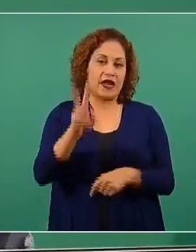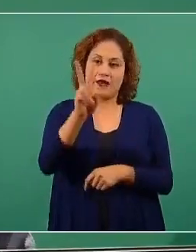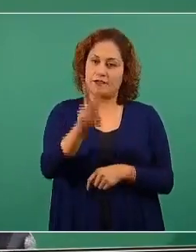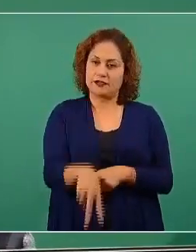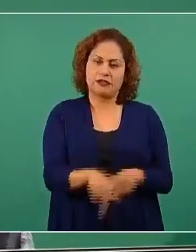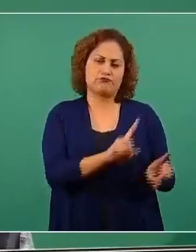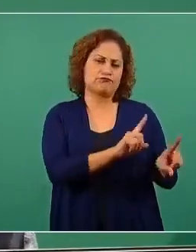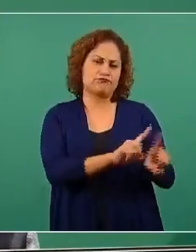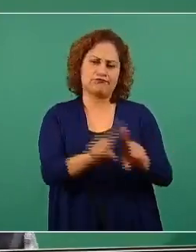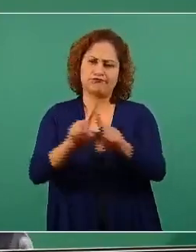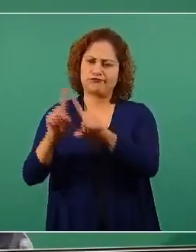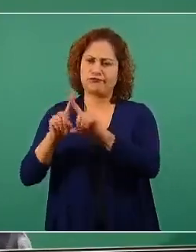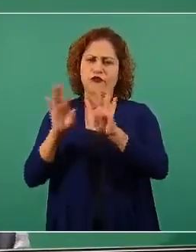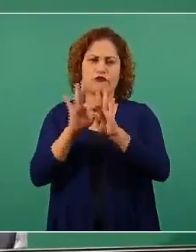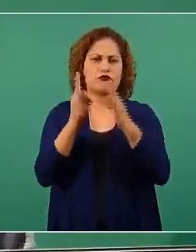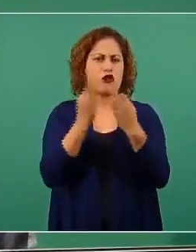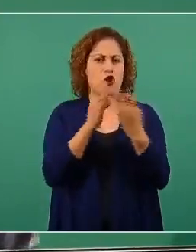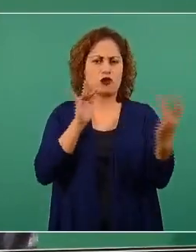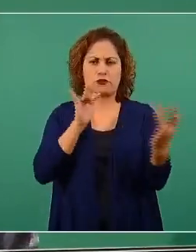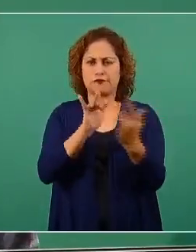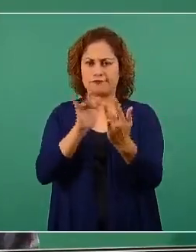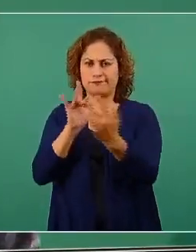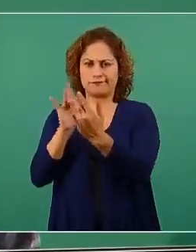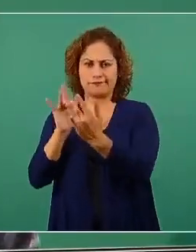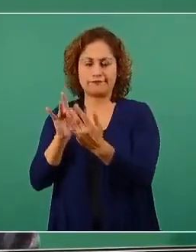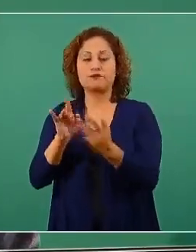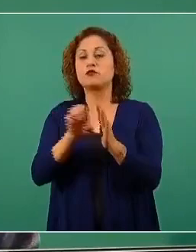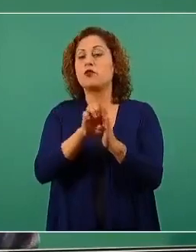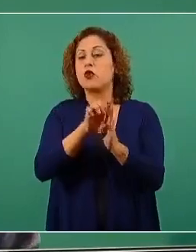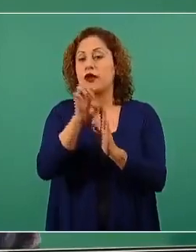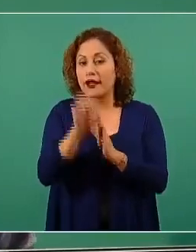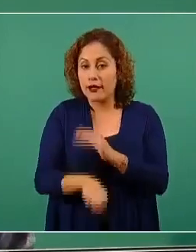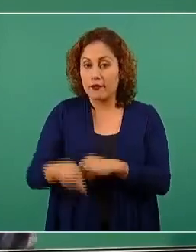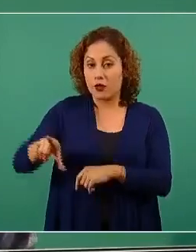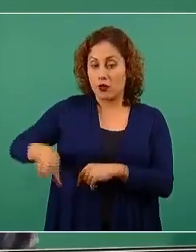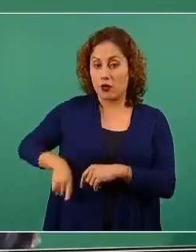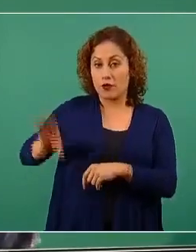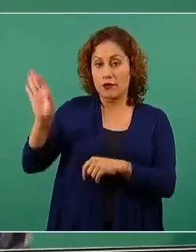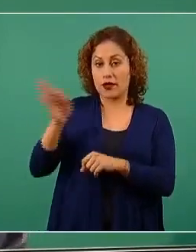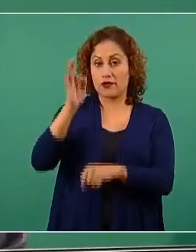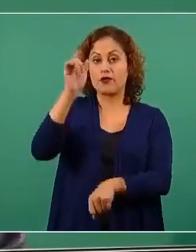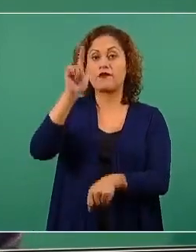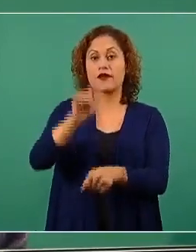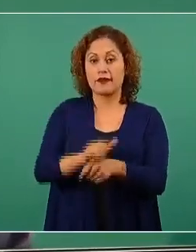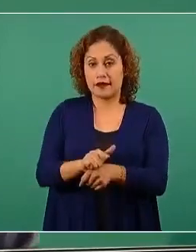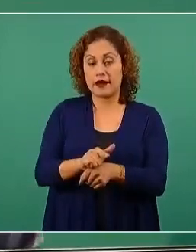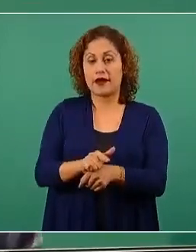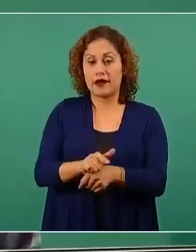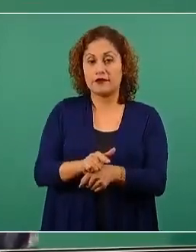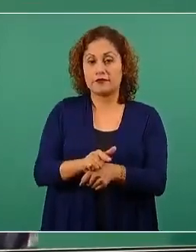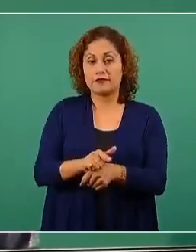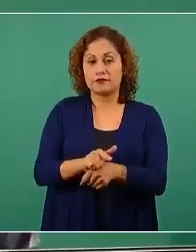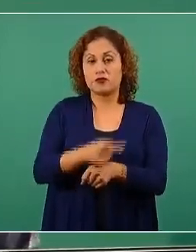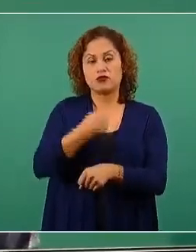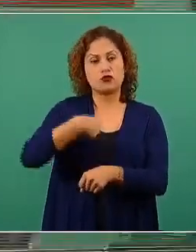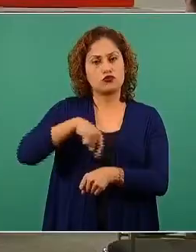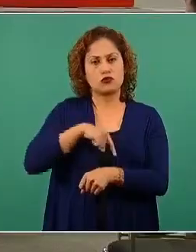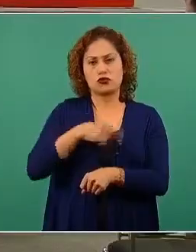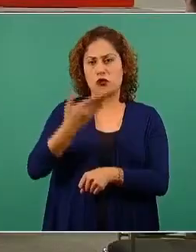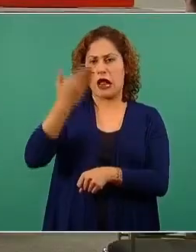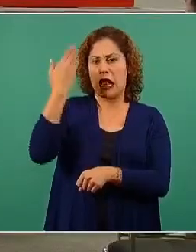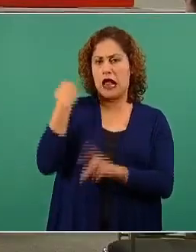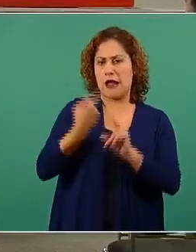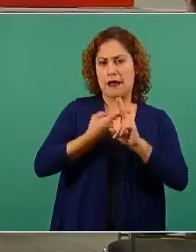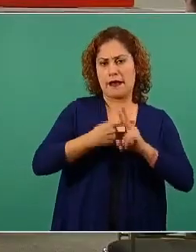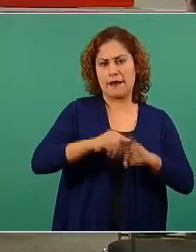canales, en el gobierno federal. Los tenemos desde el inicio de la epidemia.